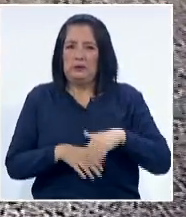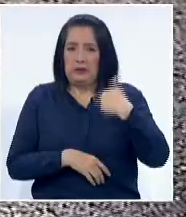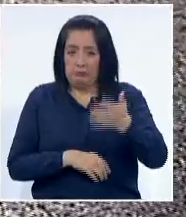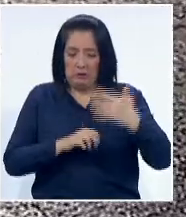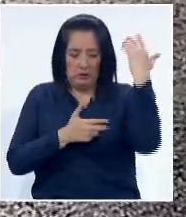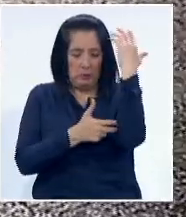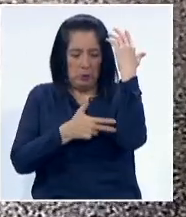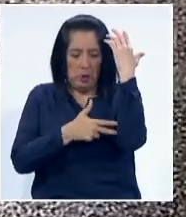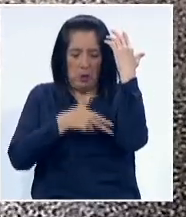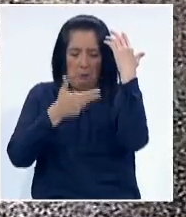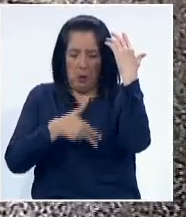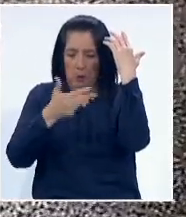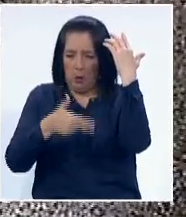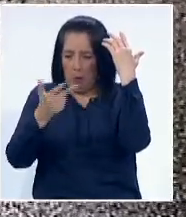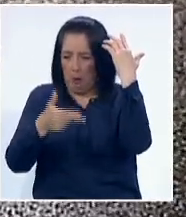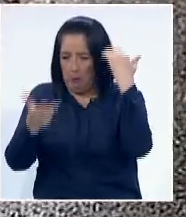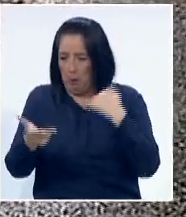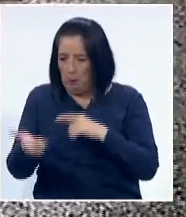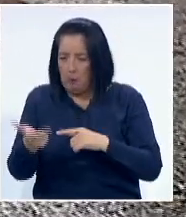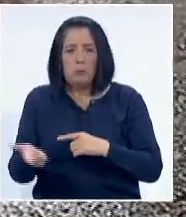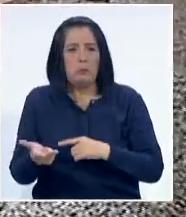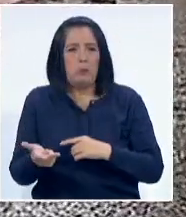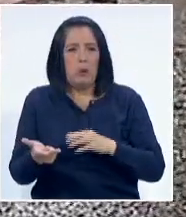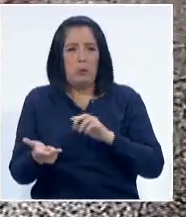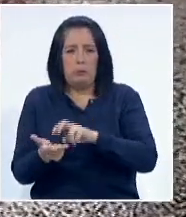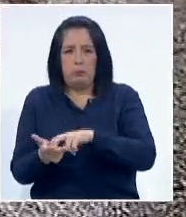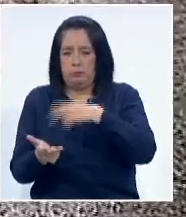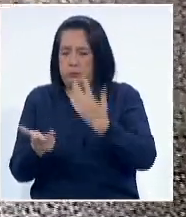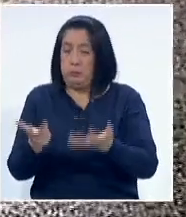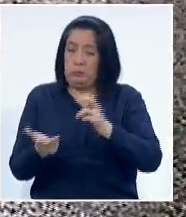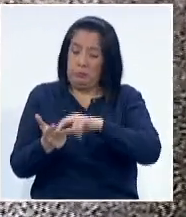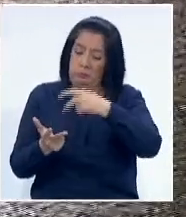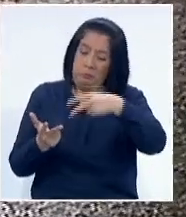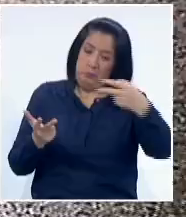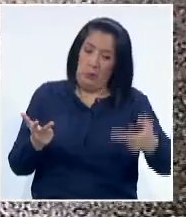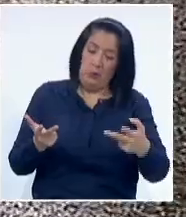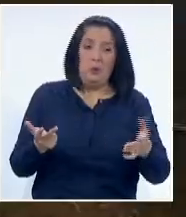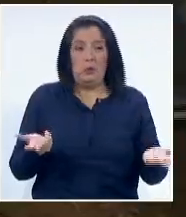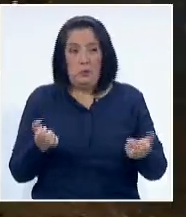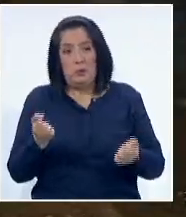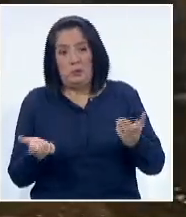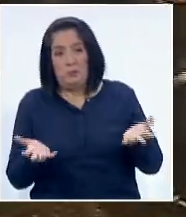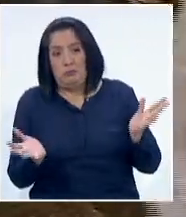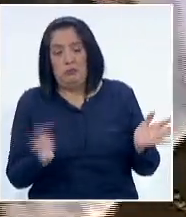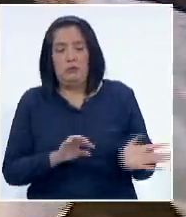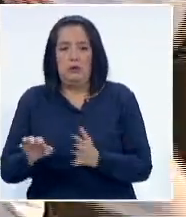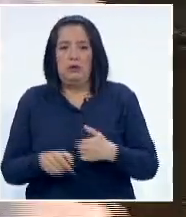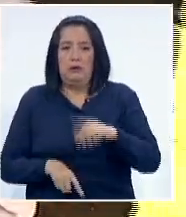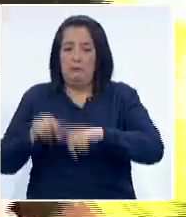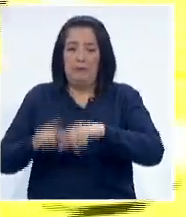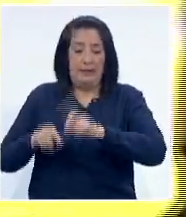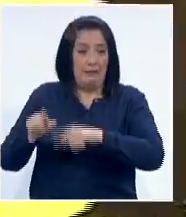vehículo se volcó, dando vueltas de campana, soltando quizá el cuerpo del conductor. Los primos Mario